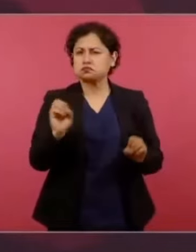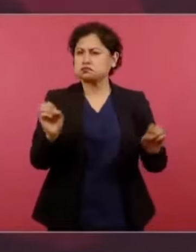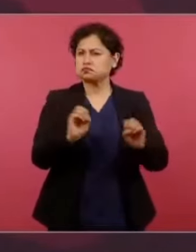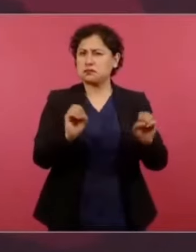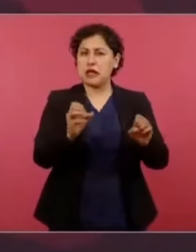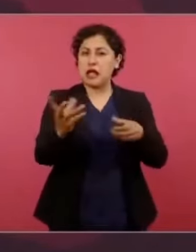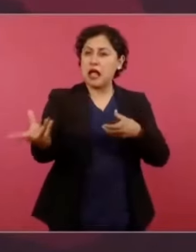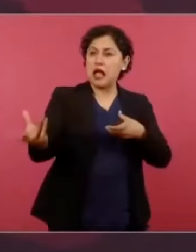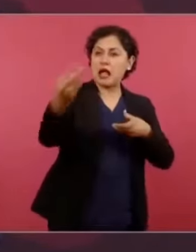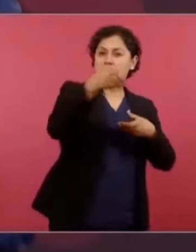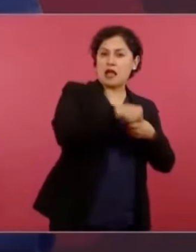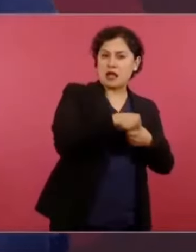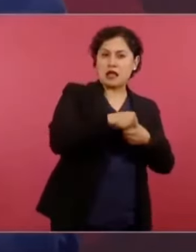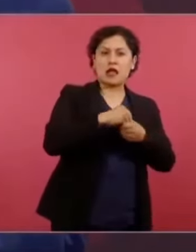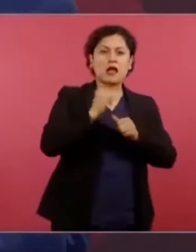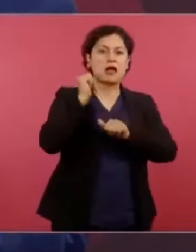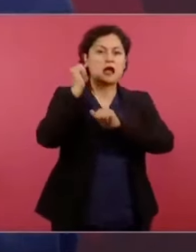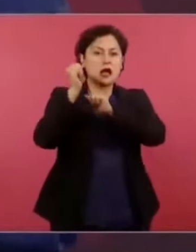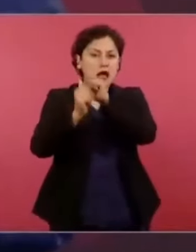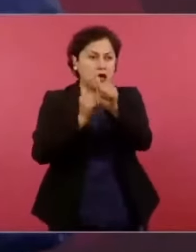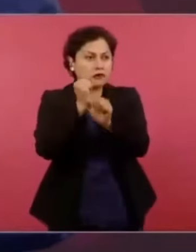antropólogos, historiadores,